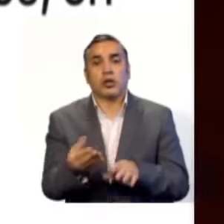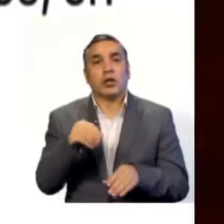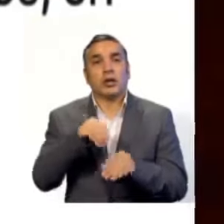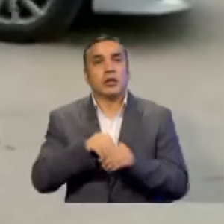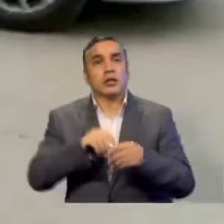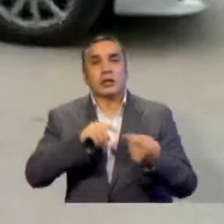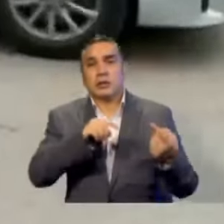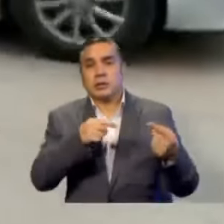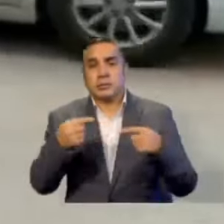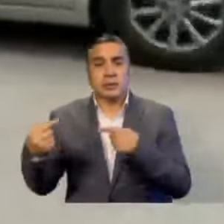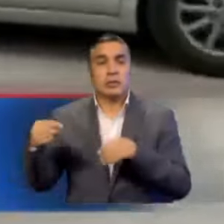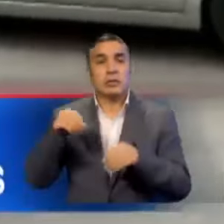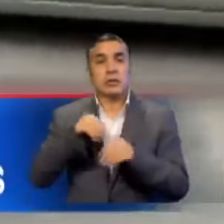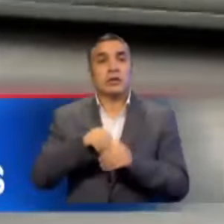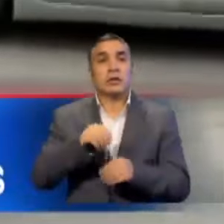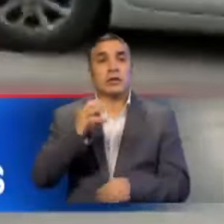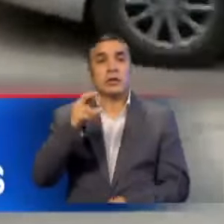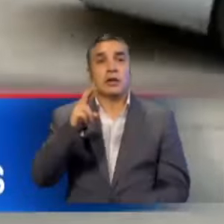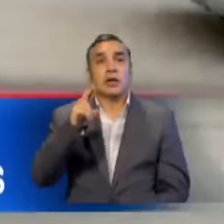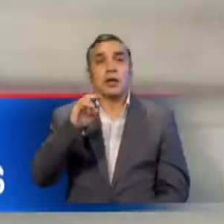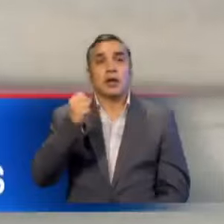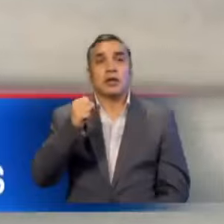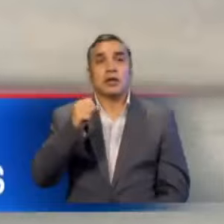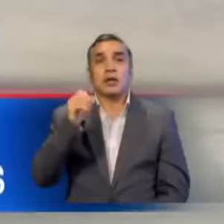el amotinamiento del CRS Turi.